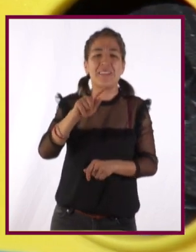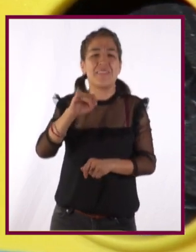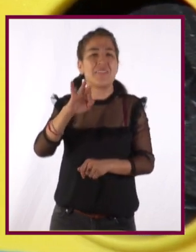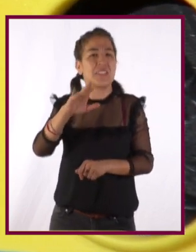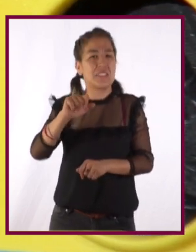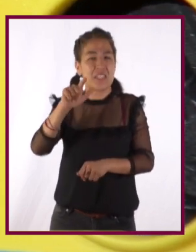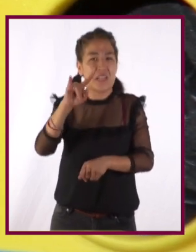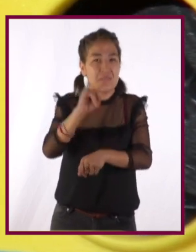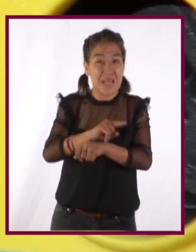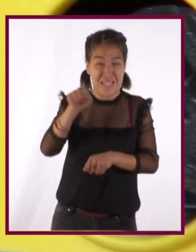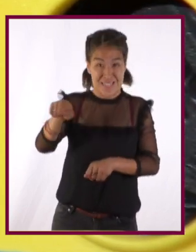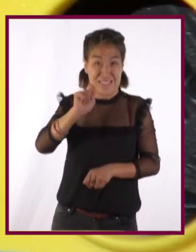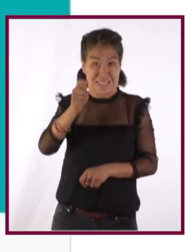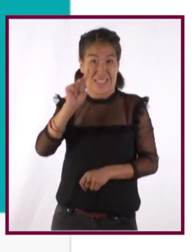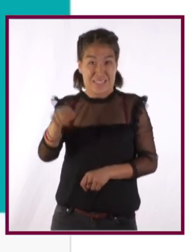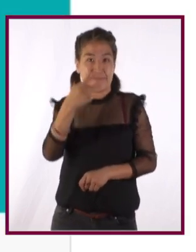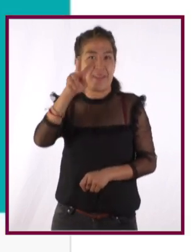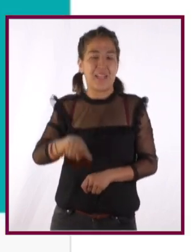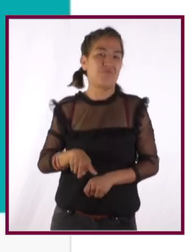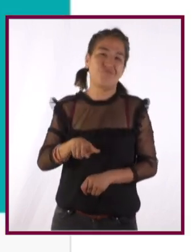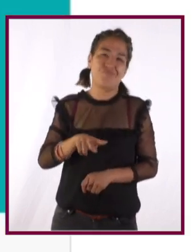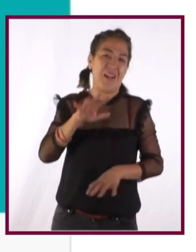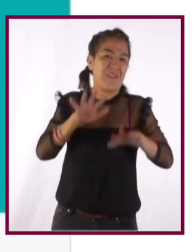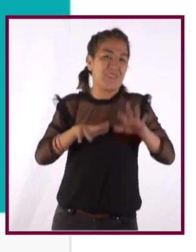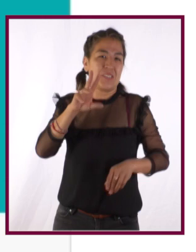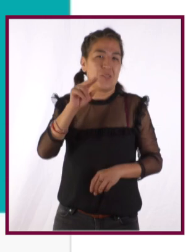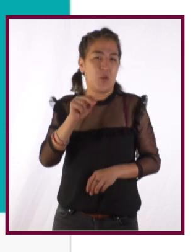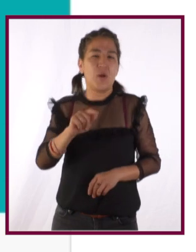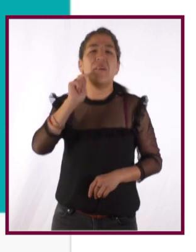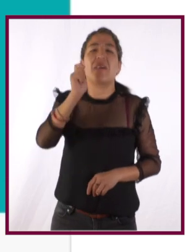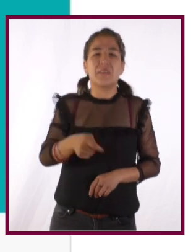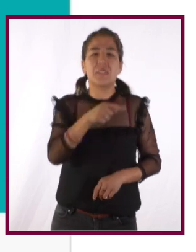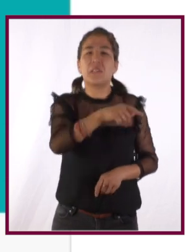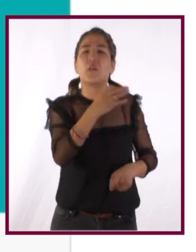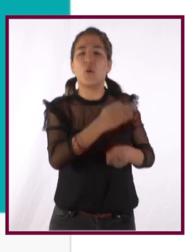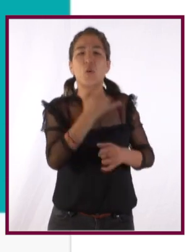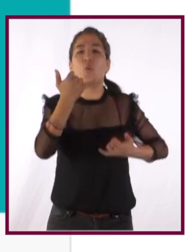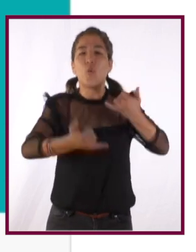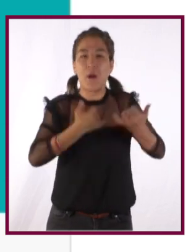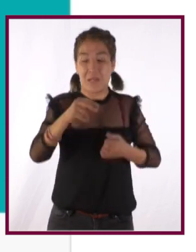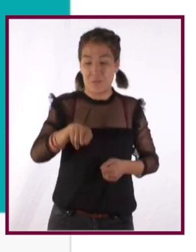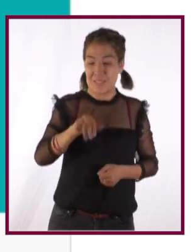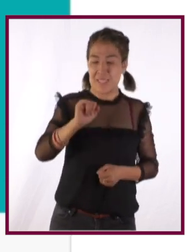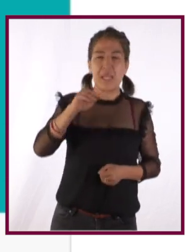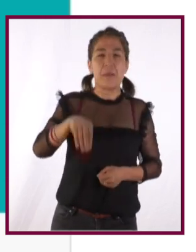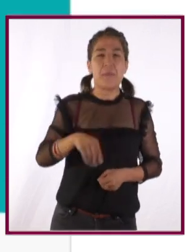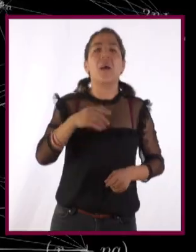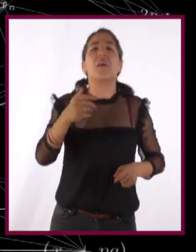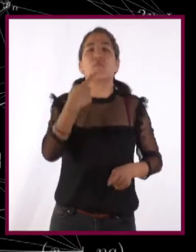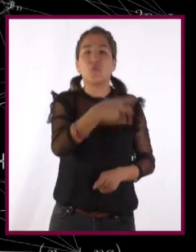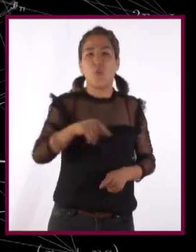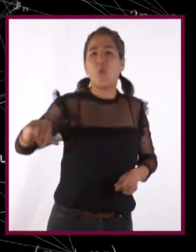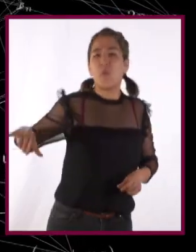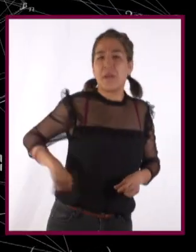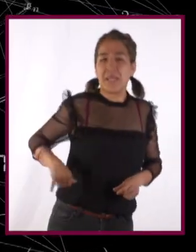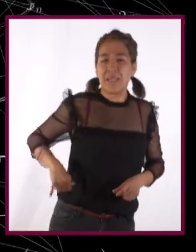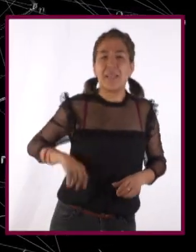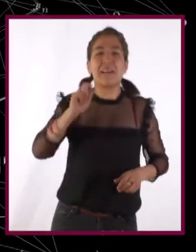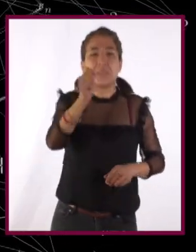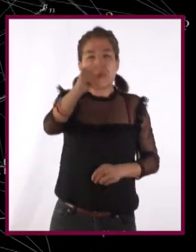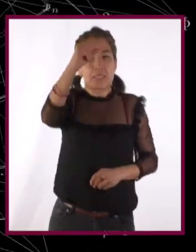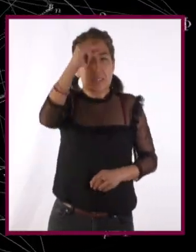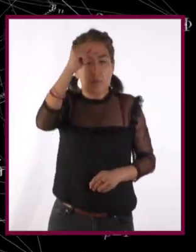no necesariamente es cierto, ¿sí? Pero sin embargo aquí en particular el juego NIM sí es de